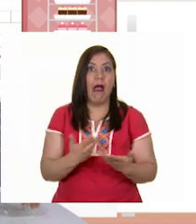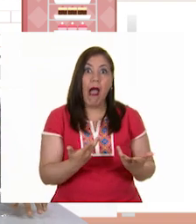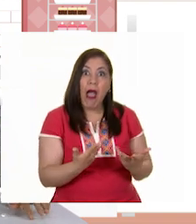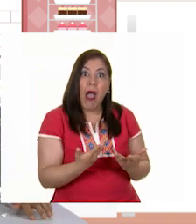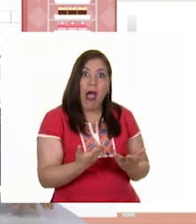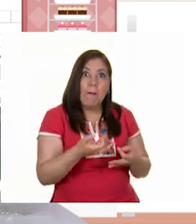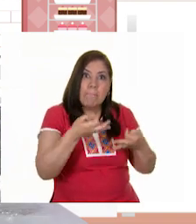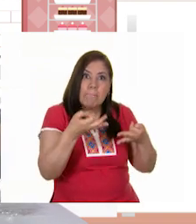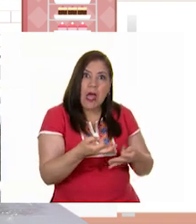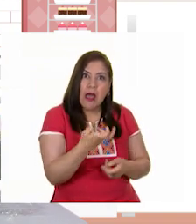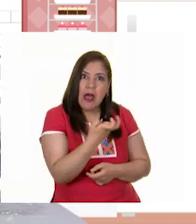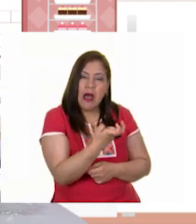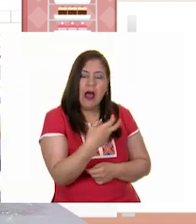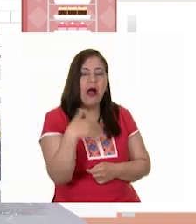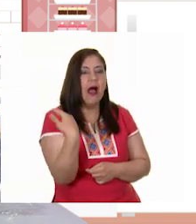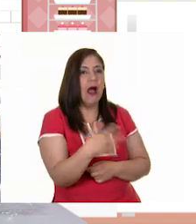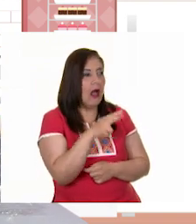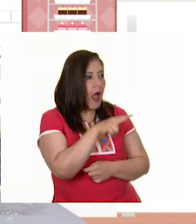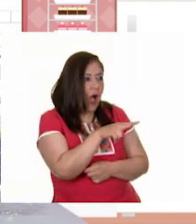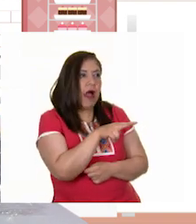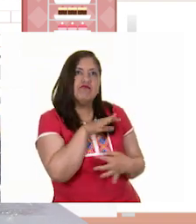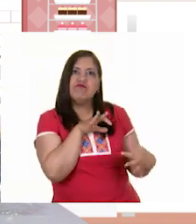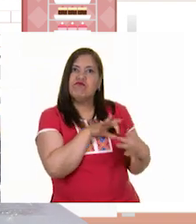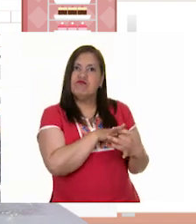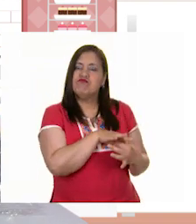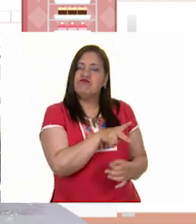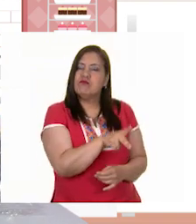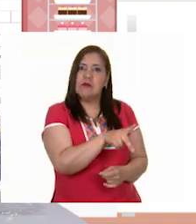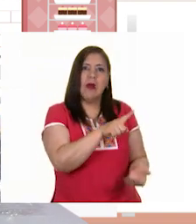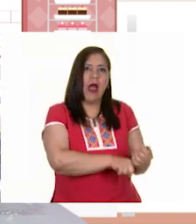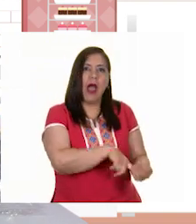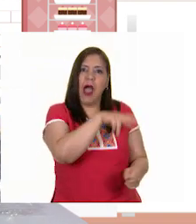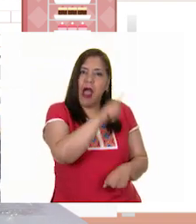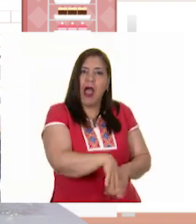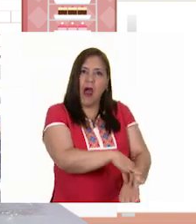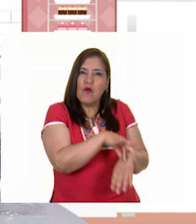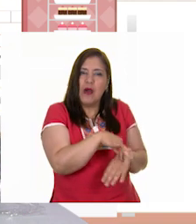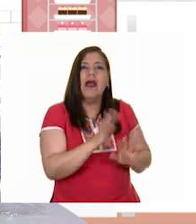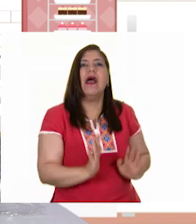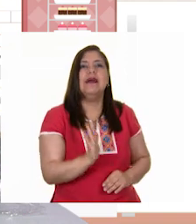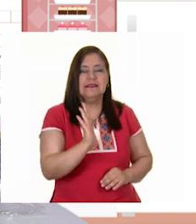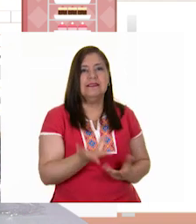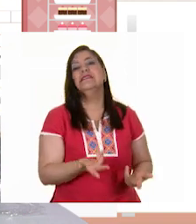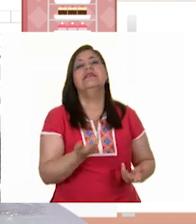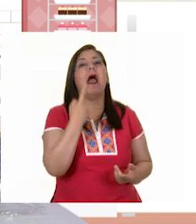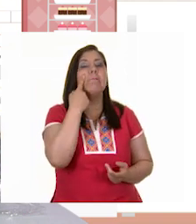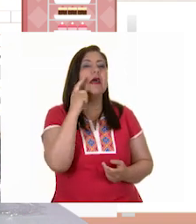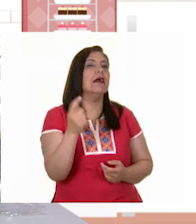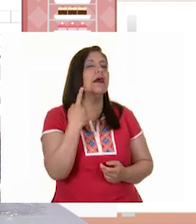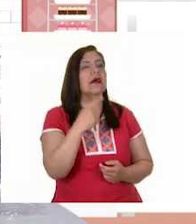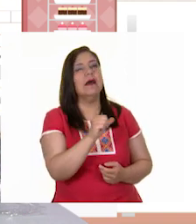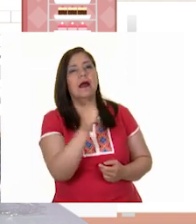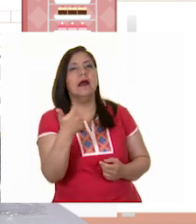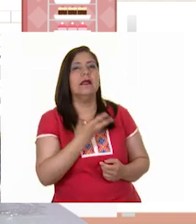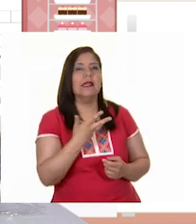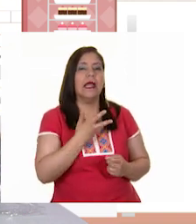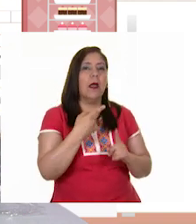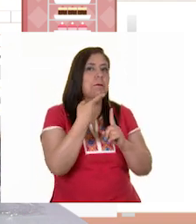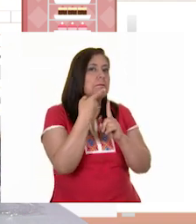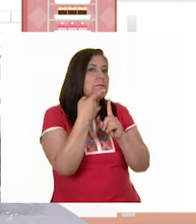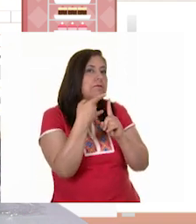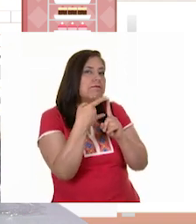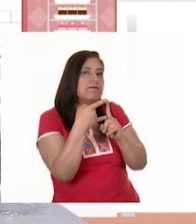¡Perfecto! ¡Eso suena muy real! Espera, tengo uno. El sonido de una puerta que